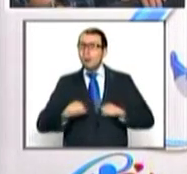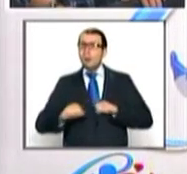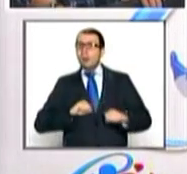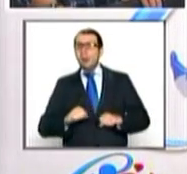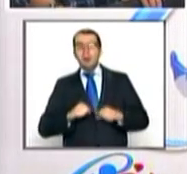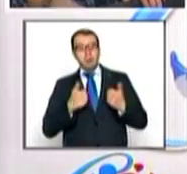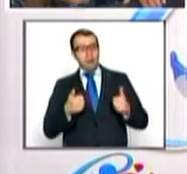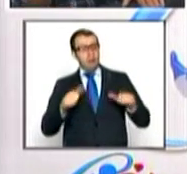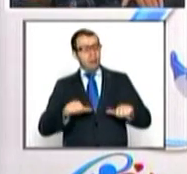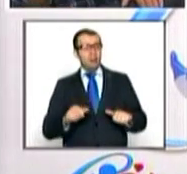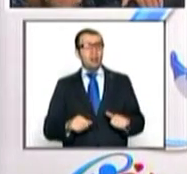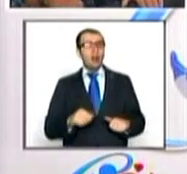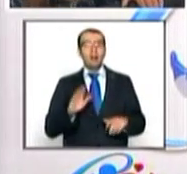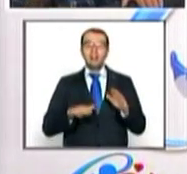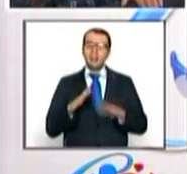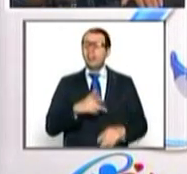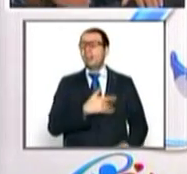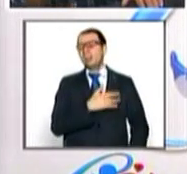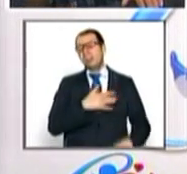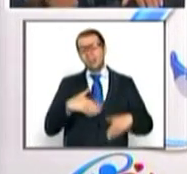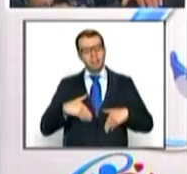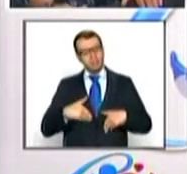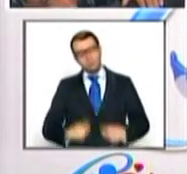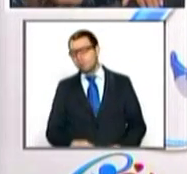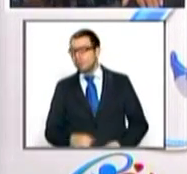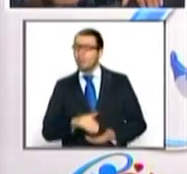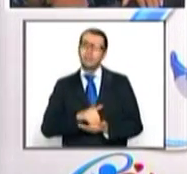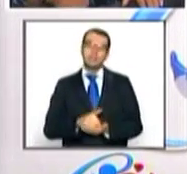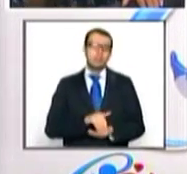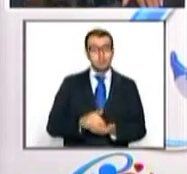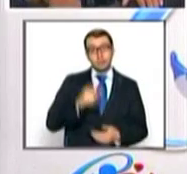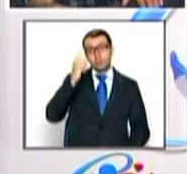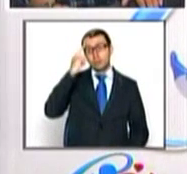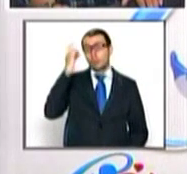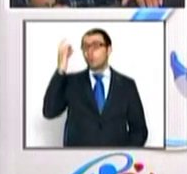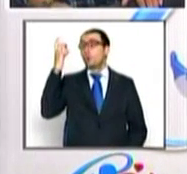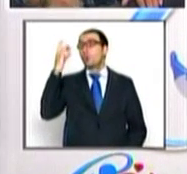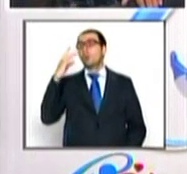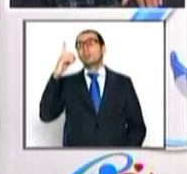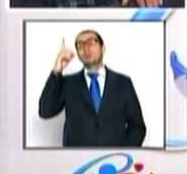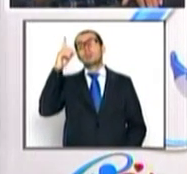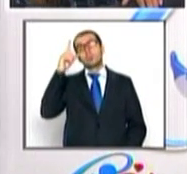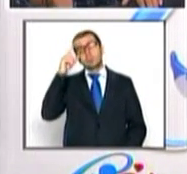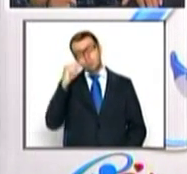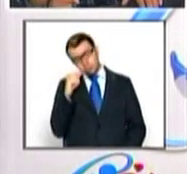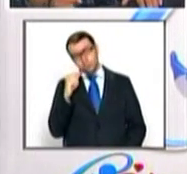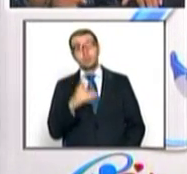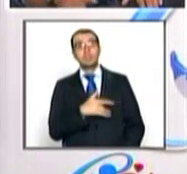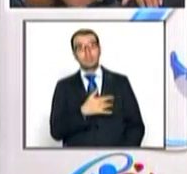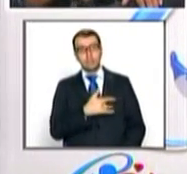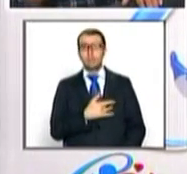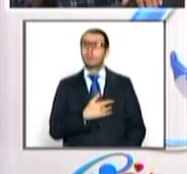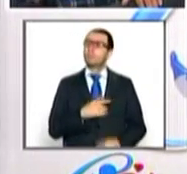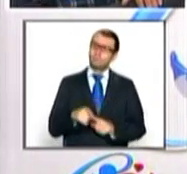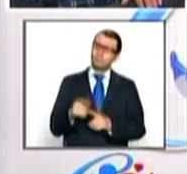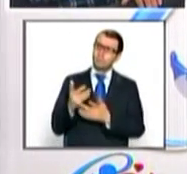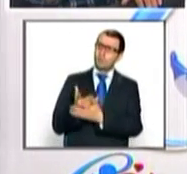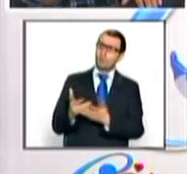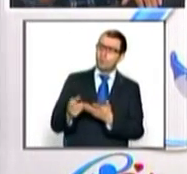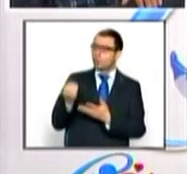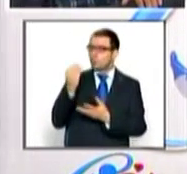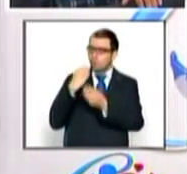no. Muchas veces nos sentimos cansados, fatigados, débiles, con dolor de cabeza, agotados, y es porque aunque tenemos los nutrientes, aunque podemos comer